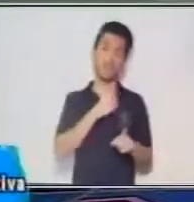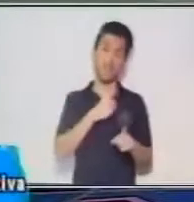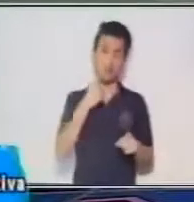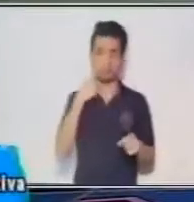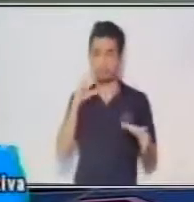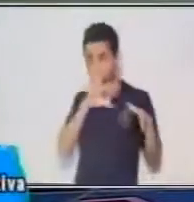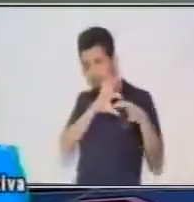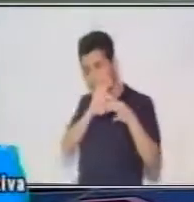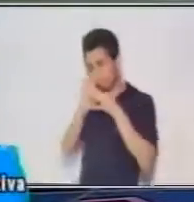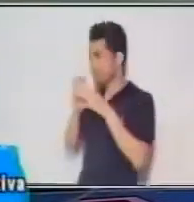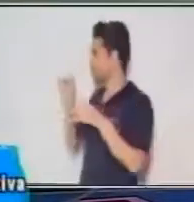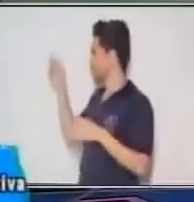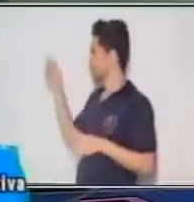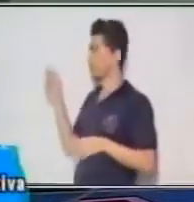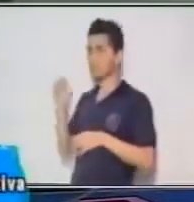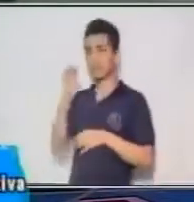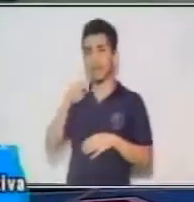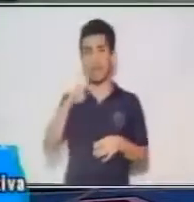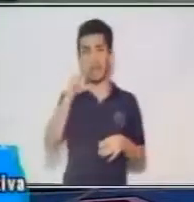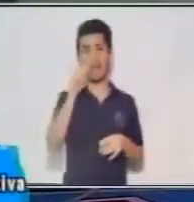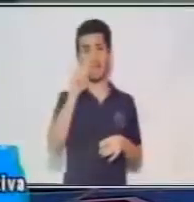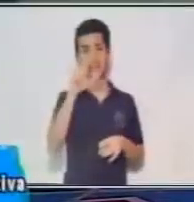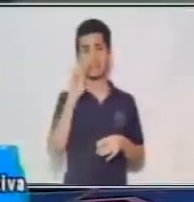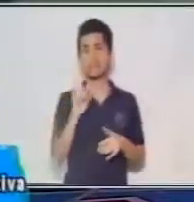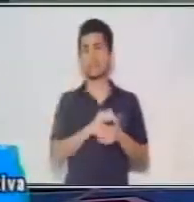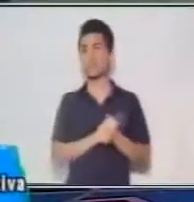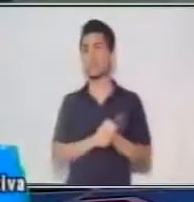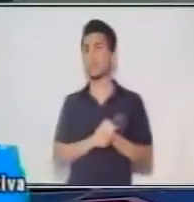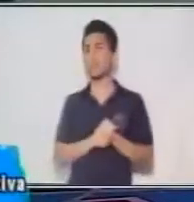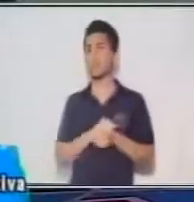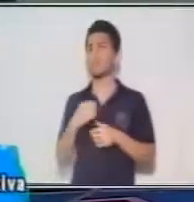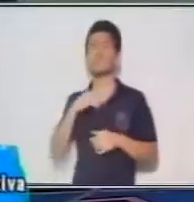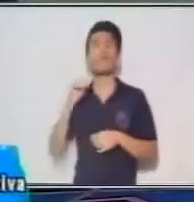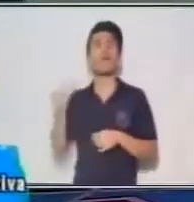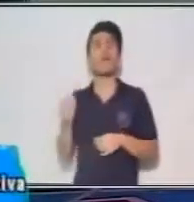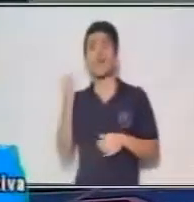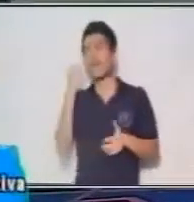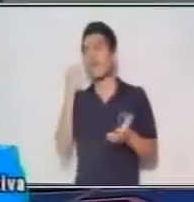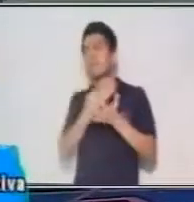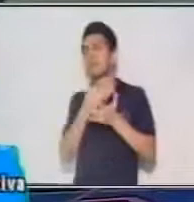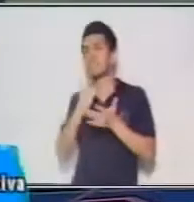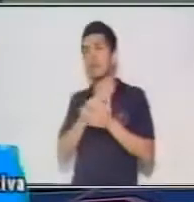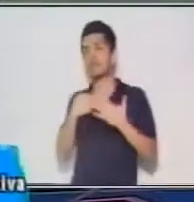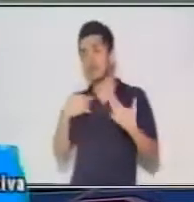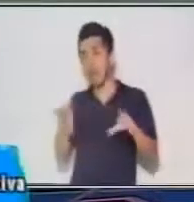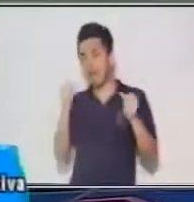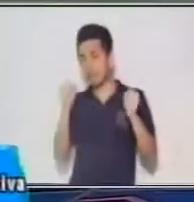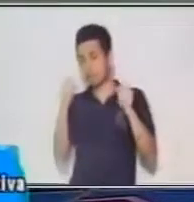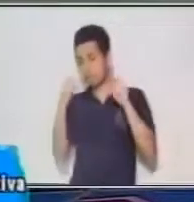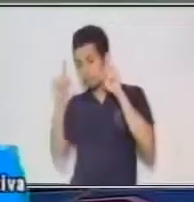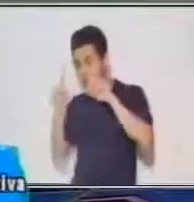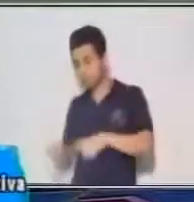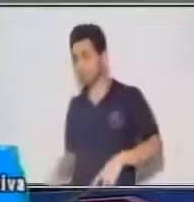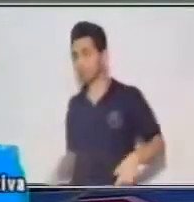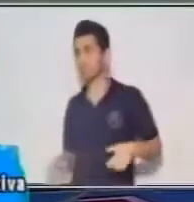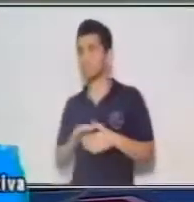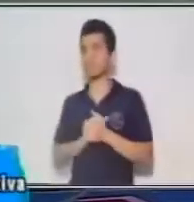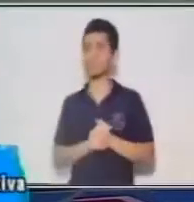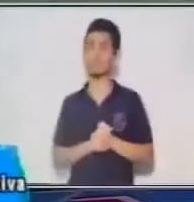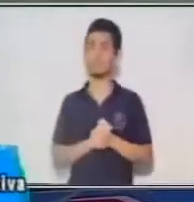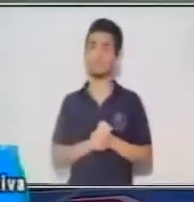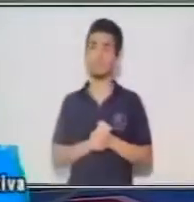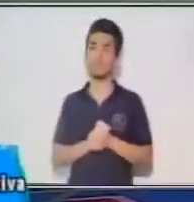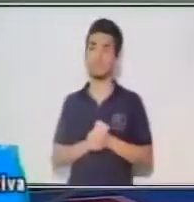enlace. ¿Qué es lo que yo he investigado o que he aprendido de la alimentación? Entonces